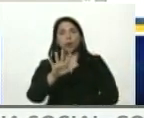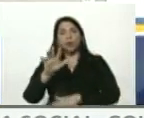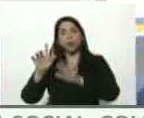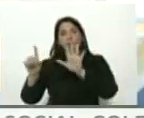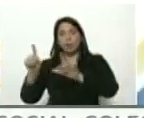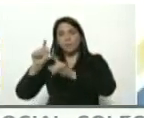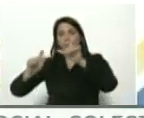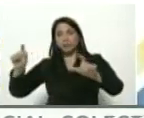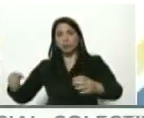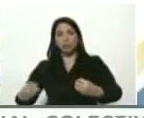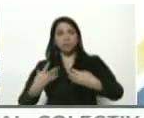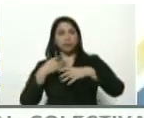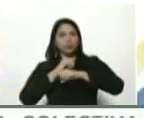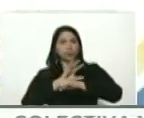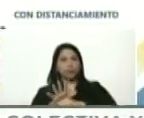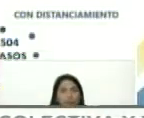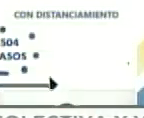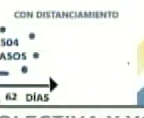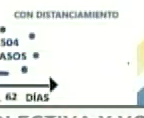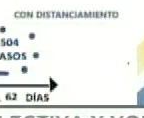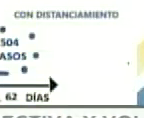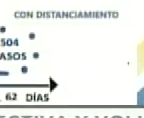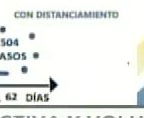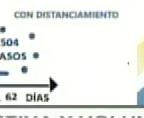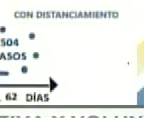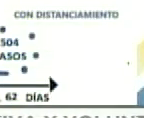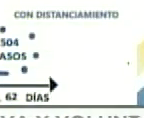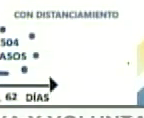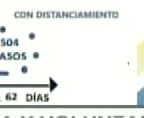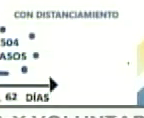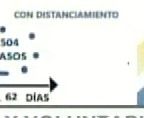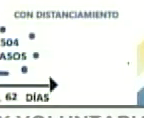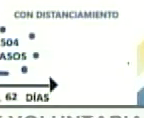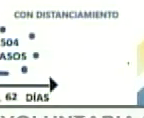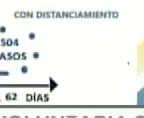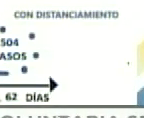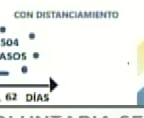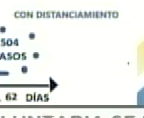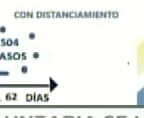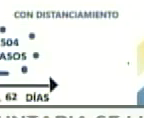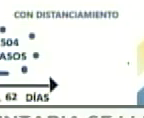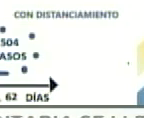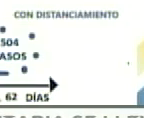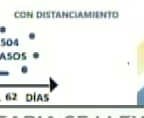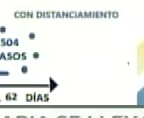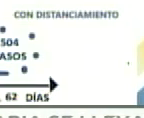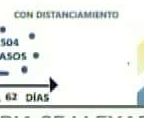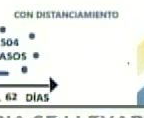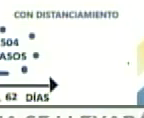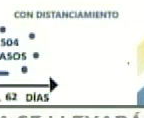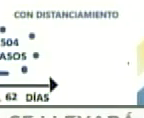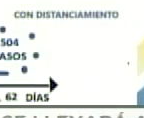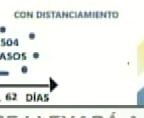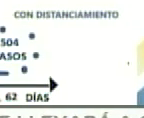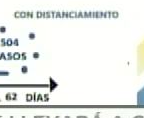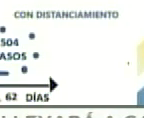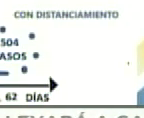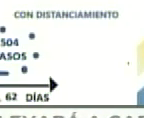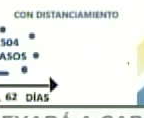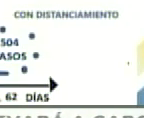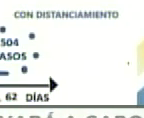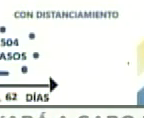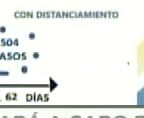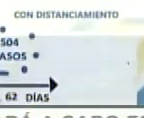422.856 casos. Estas medidas que se han adoptado en Venezuela, donde el principal protagonista ha sido nuestro pueblo,